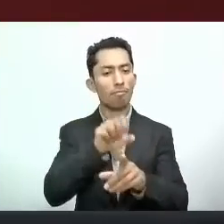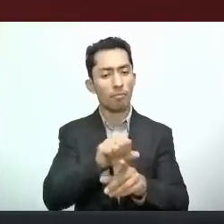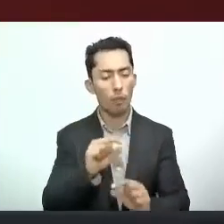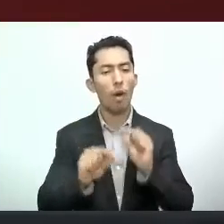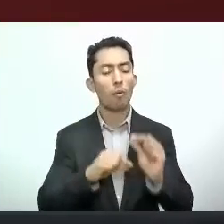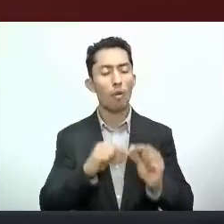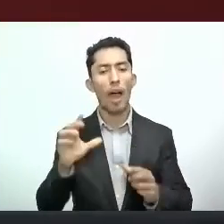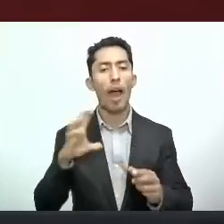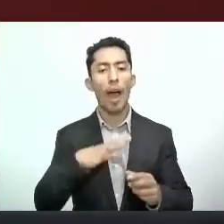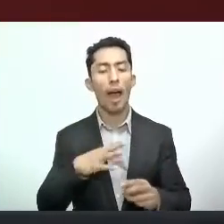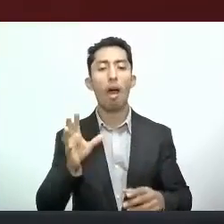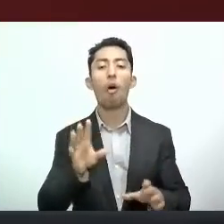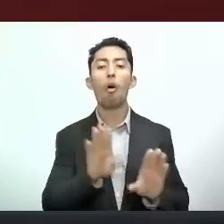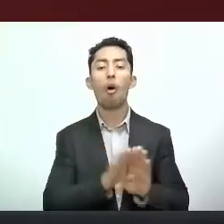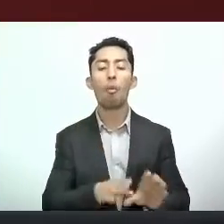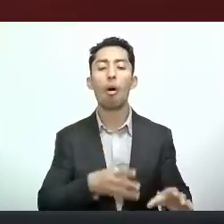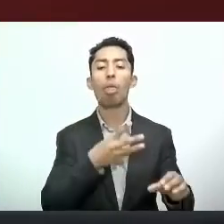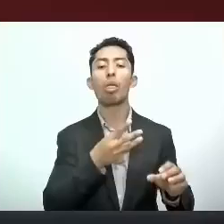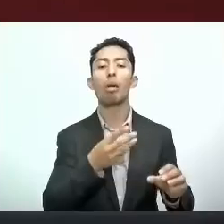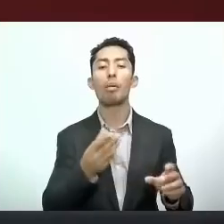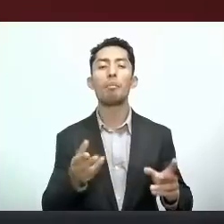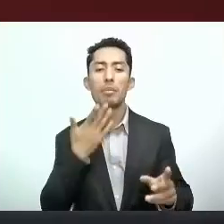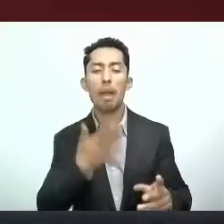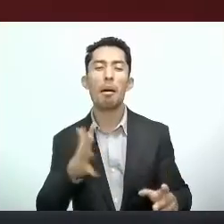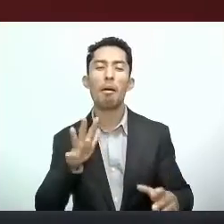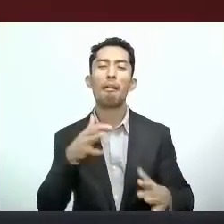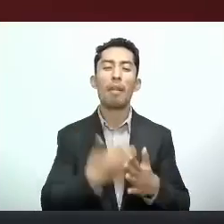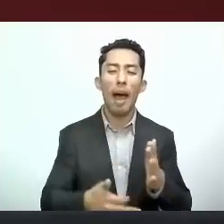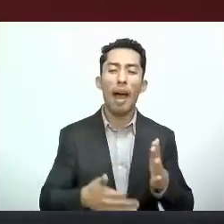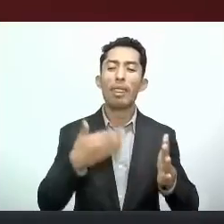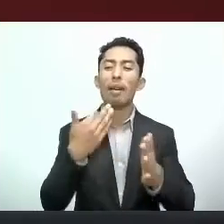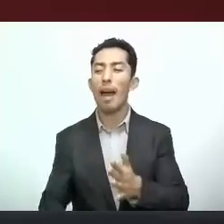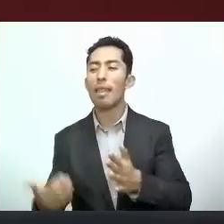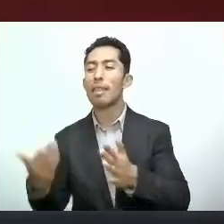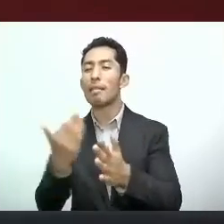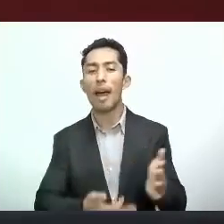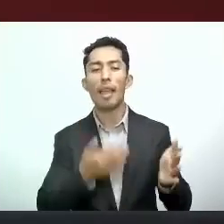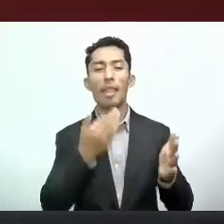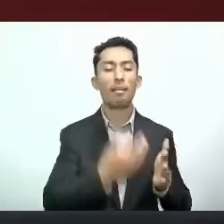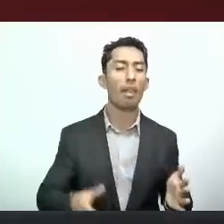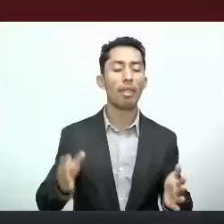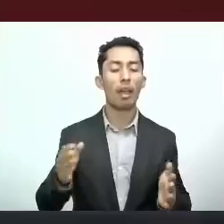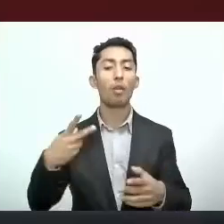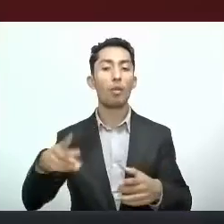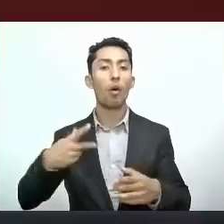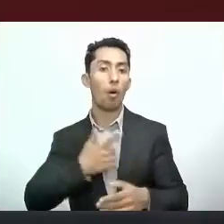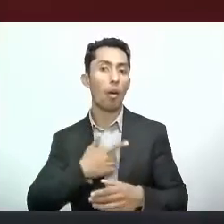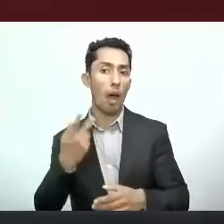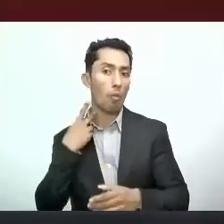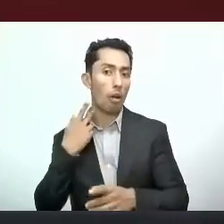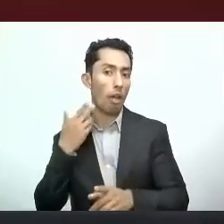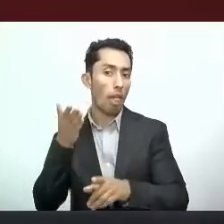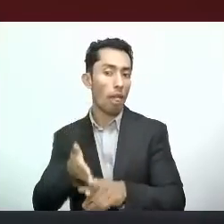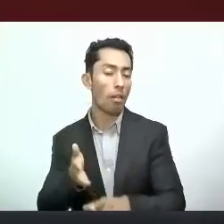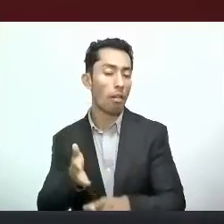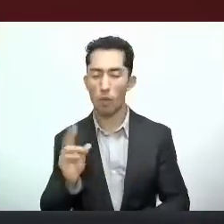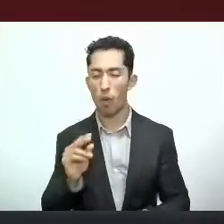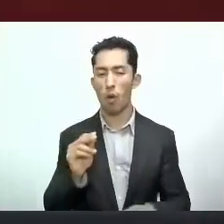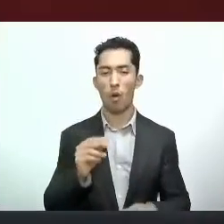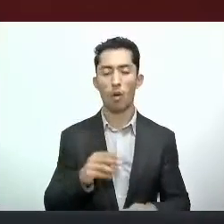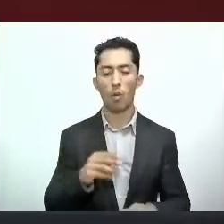parches que van a atender mucho más a intereses políticos y que van a tratar cada vez más justo